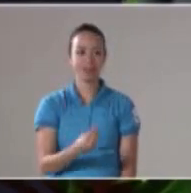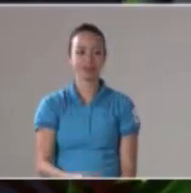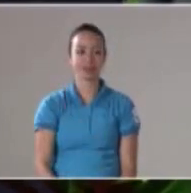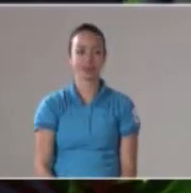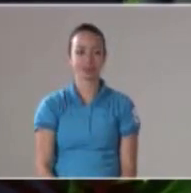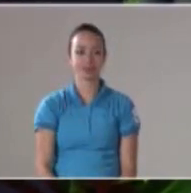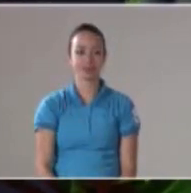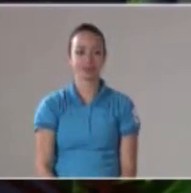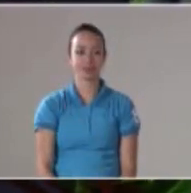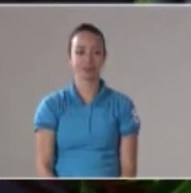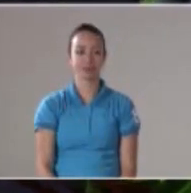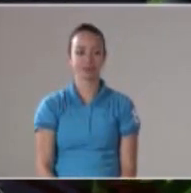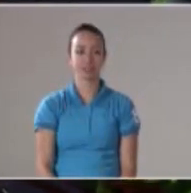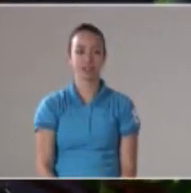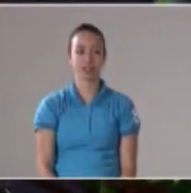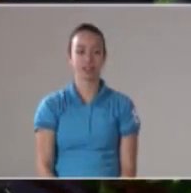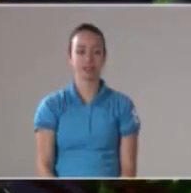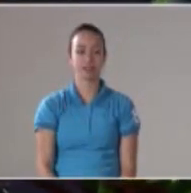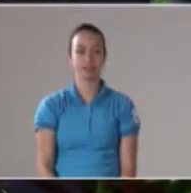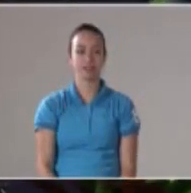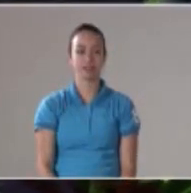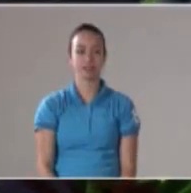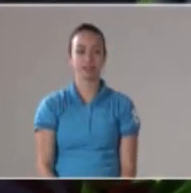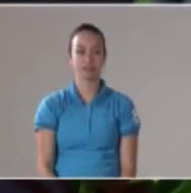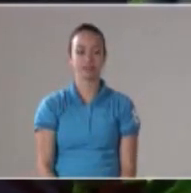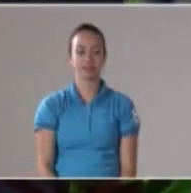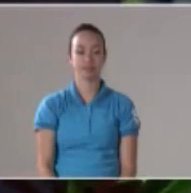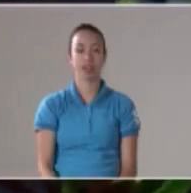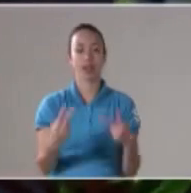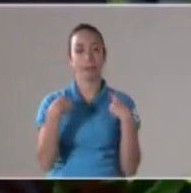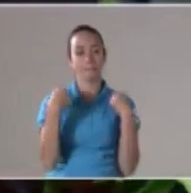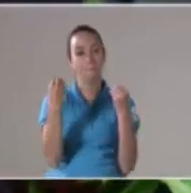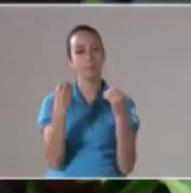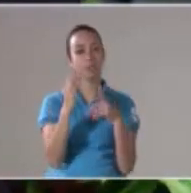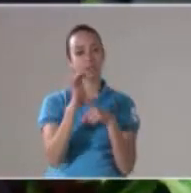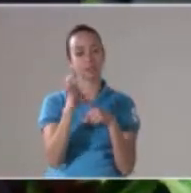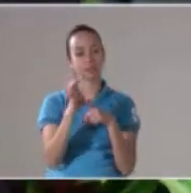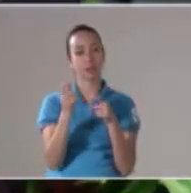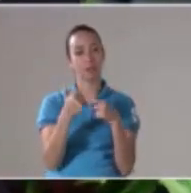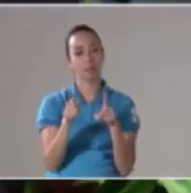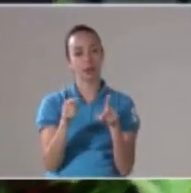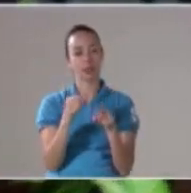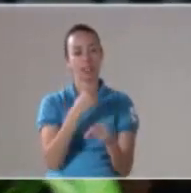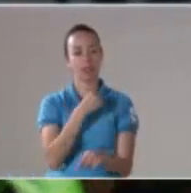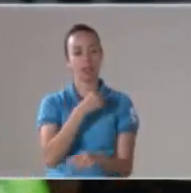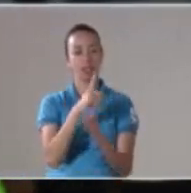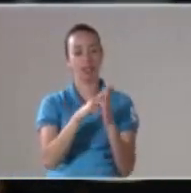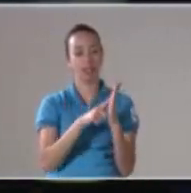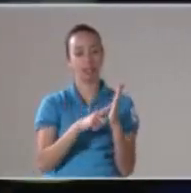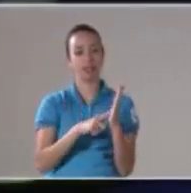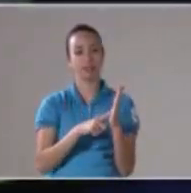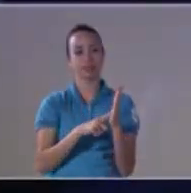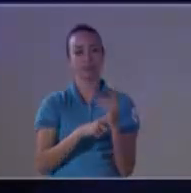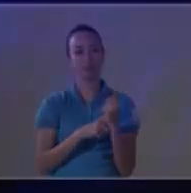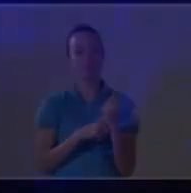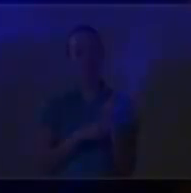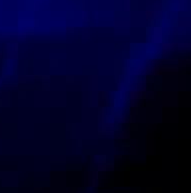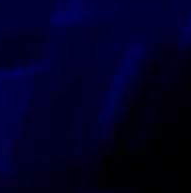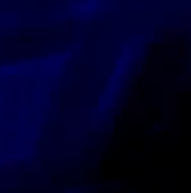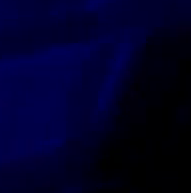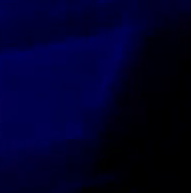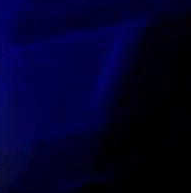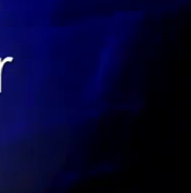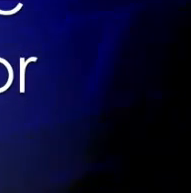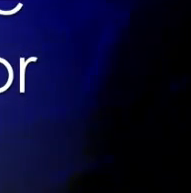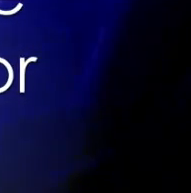Vamos a aquí hay un montón de cosas porque, pero déjeme leer esto primero antes. Por